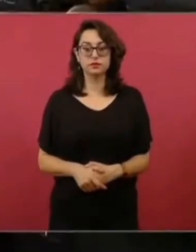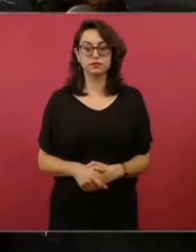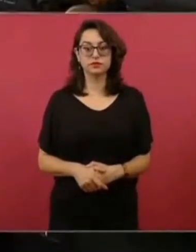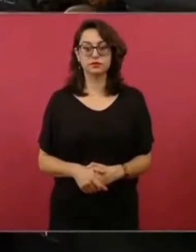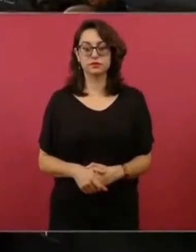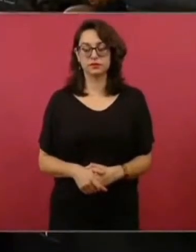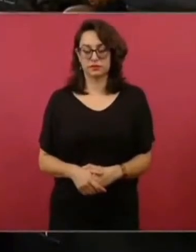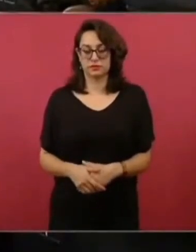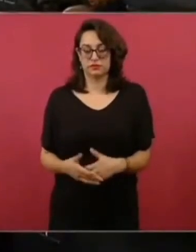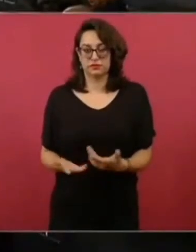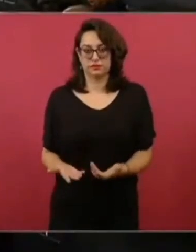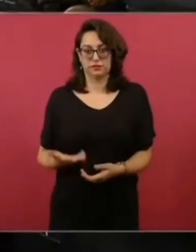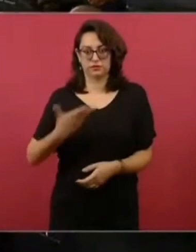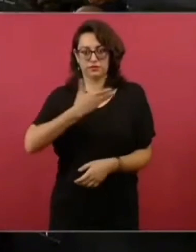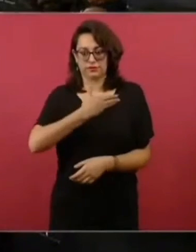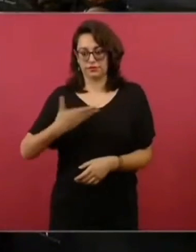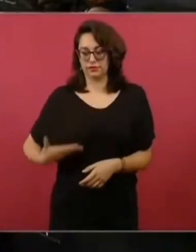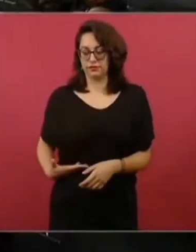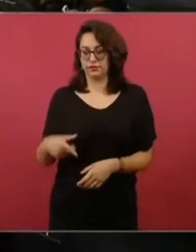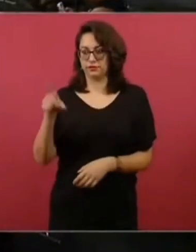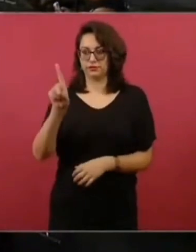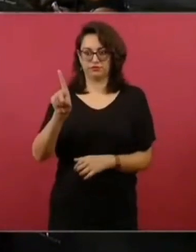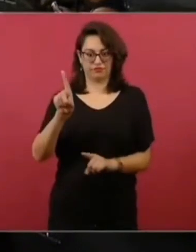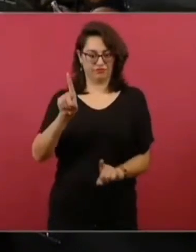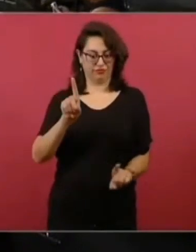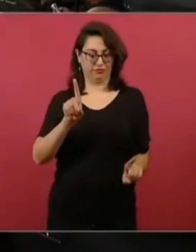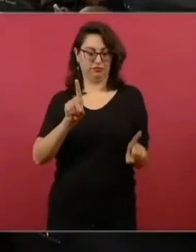Porque era su brazo derecho.